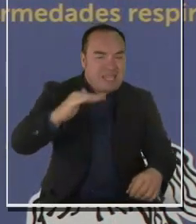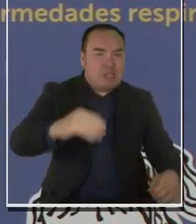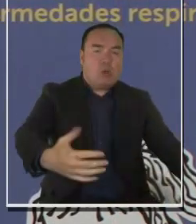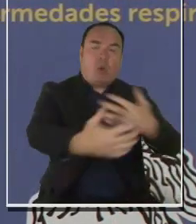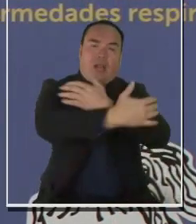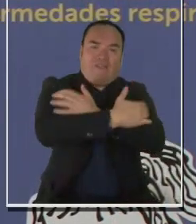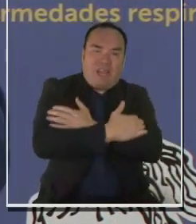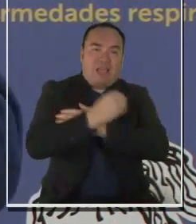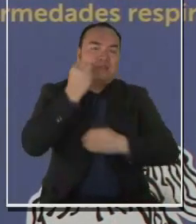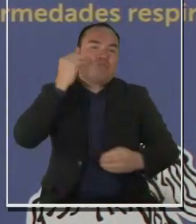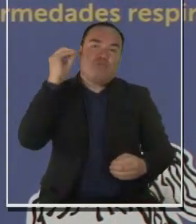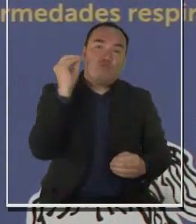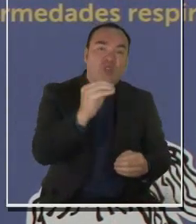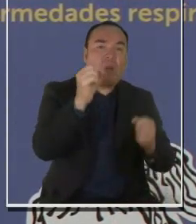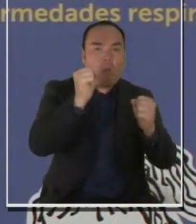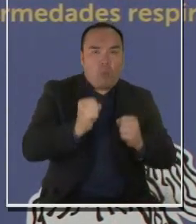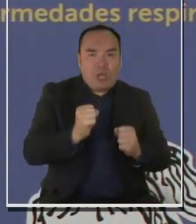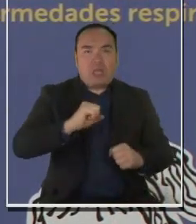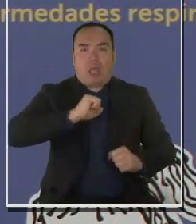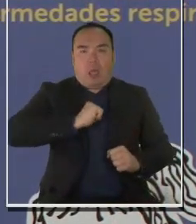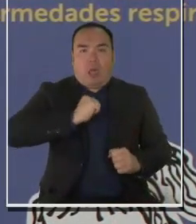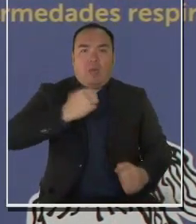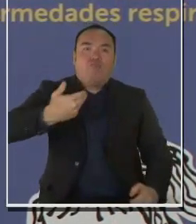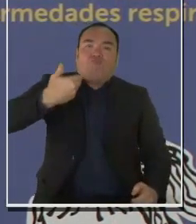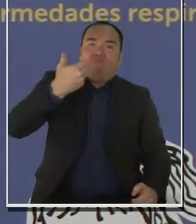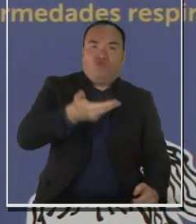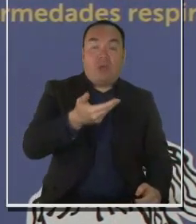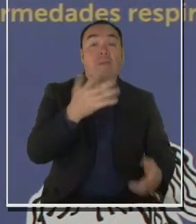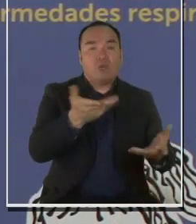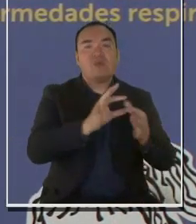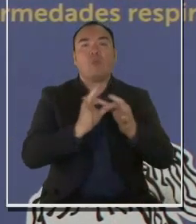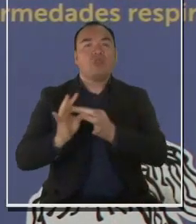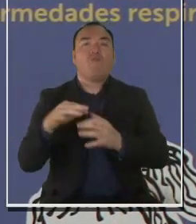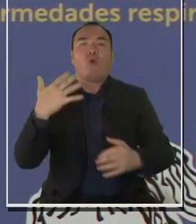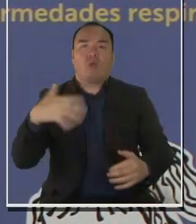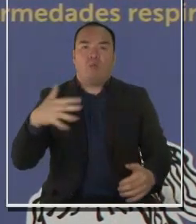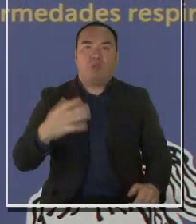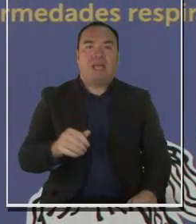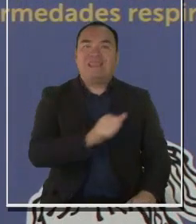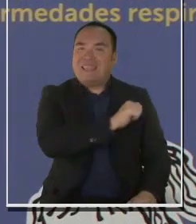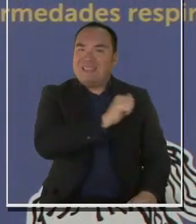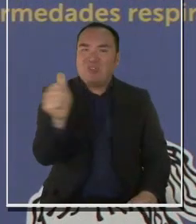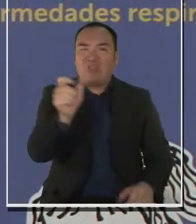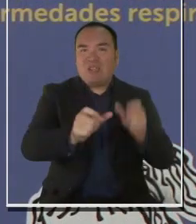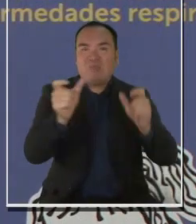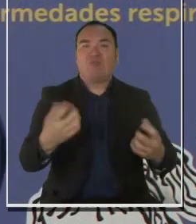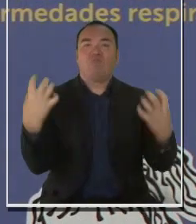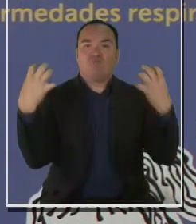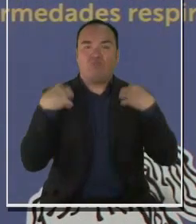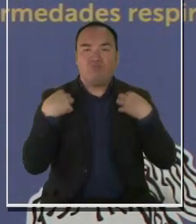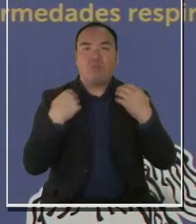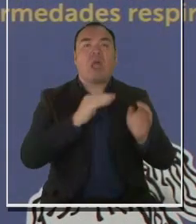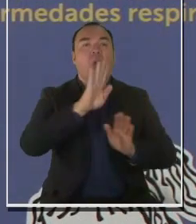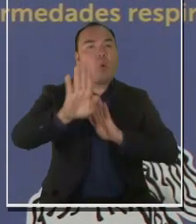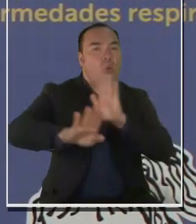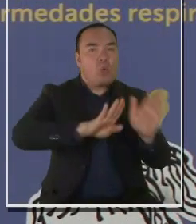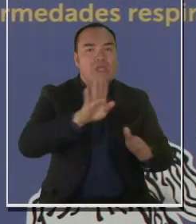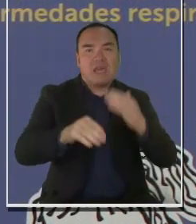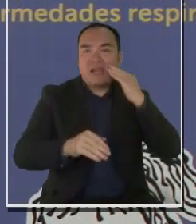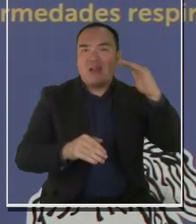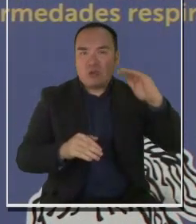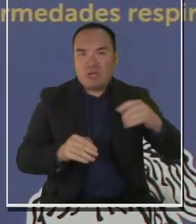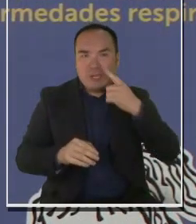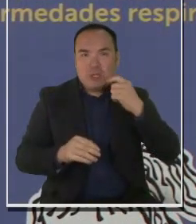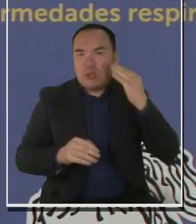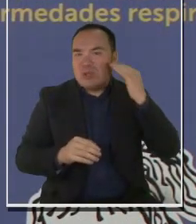podemos estar transmitiendo un virus respiratorio. Por eso el llamado a que todos protejamos especialmente a los niños y